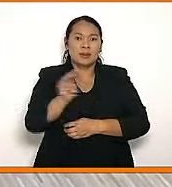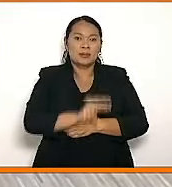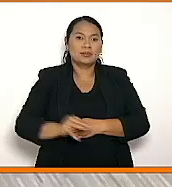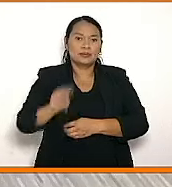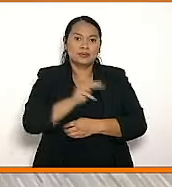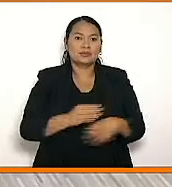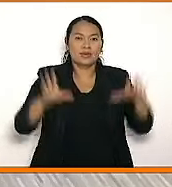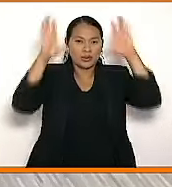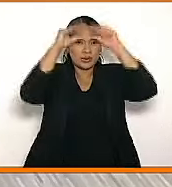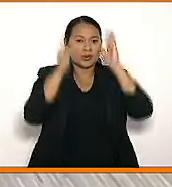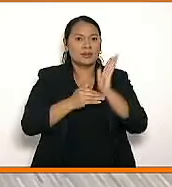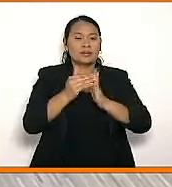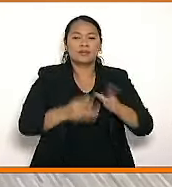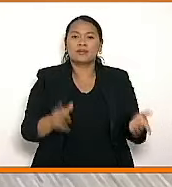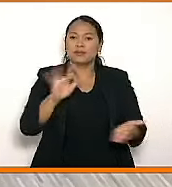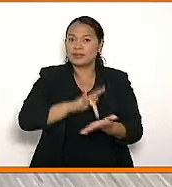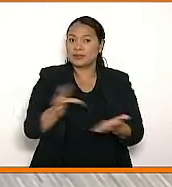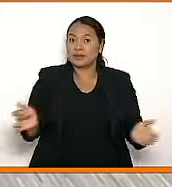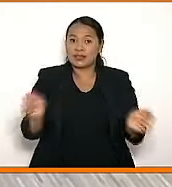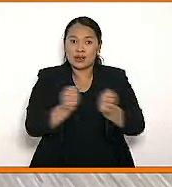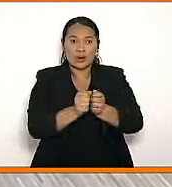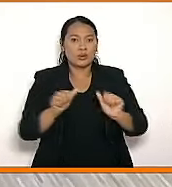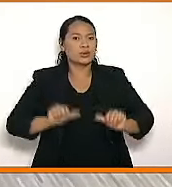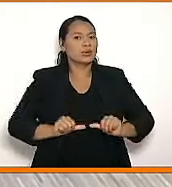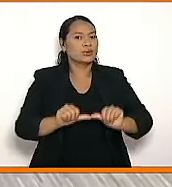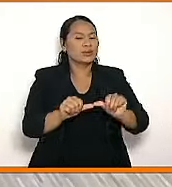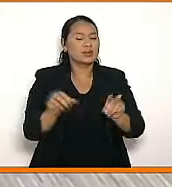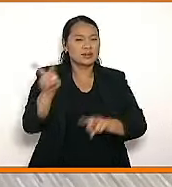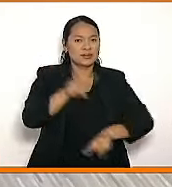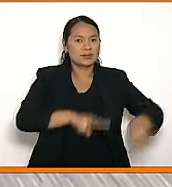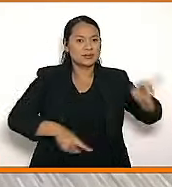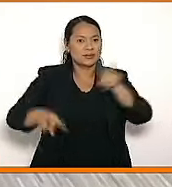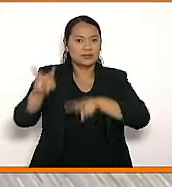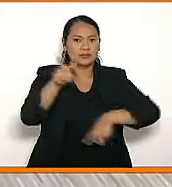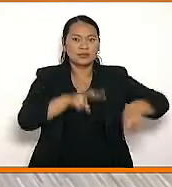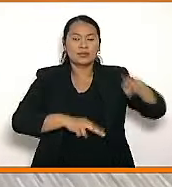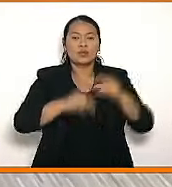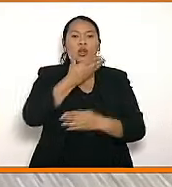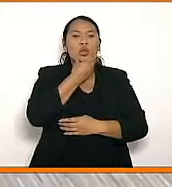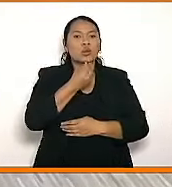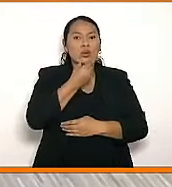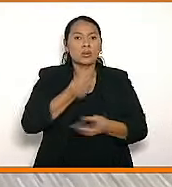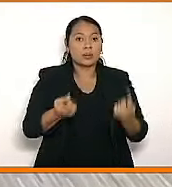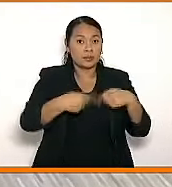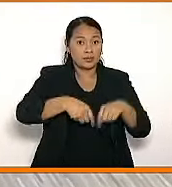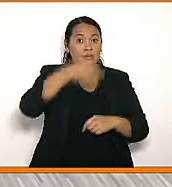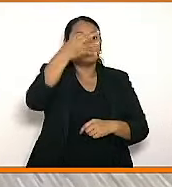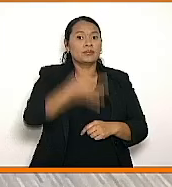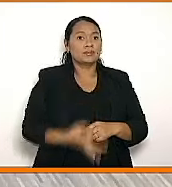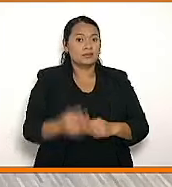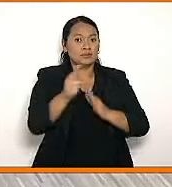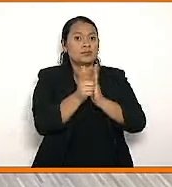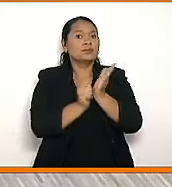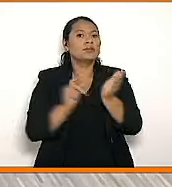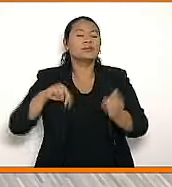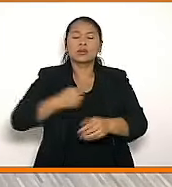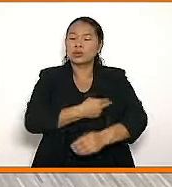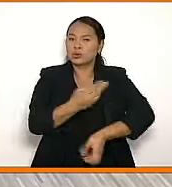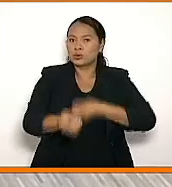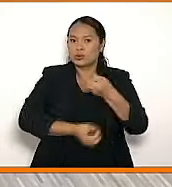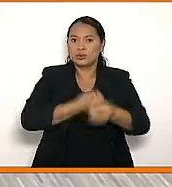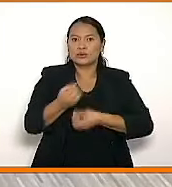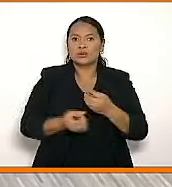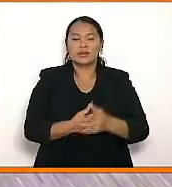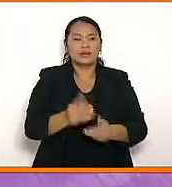miércoles Noche Millonaria. Queremos agradecer la compañía, como siempre, de nuestro notario, quien está para dar fe a nuestros sorteos. Y antes